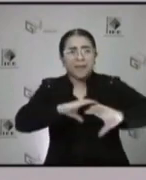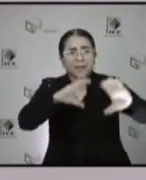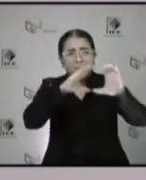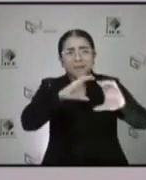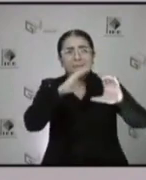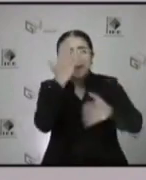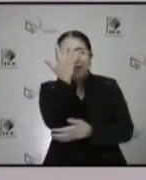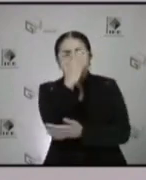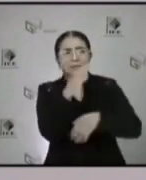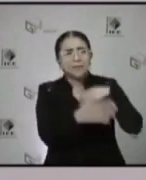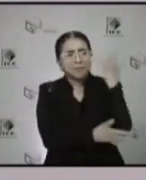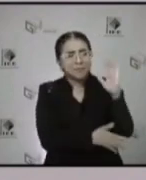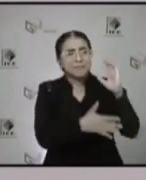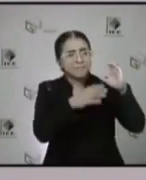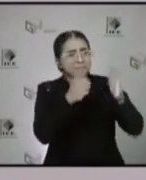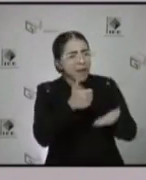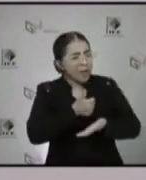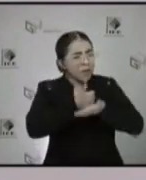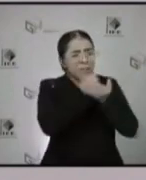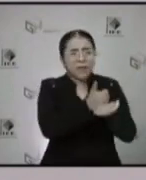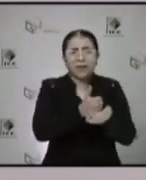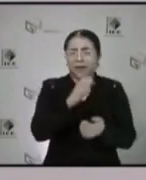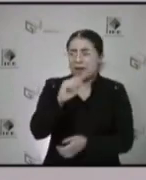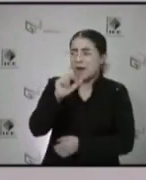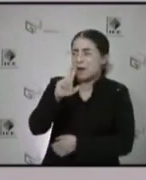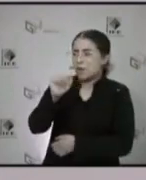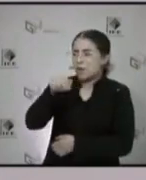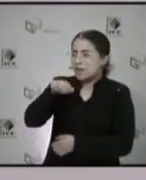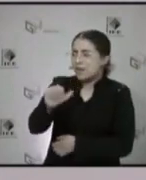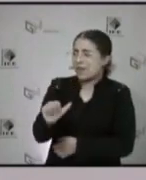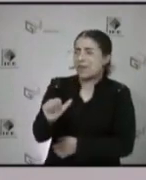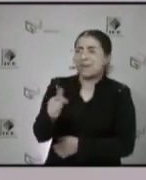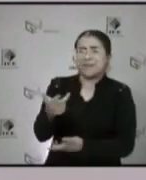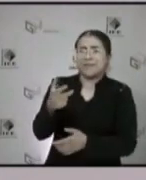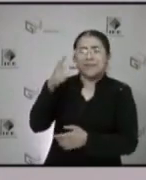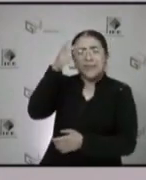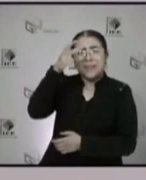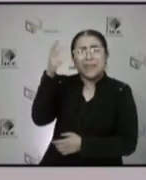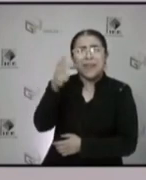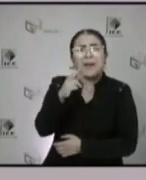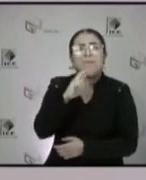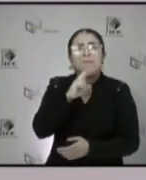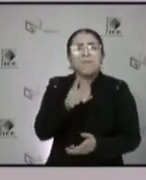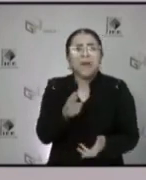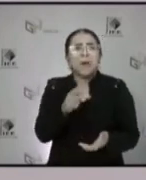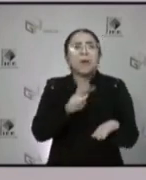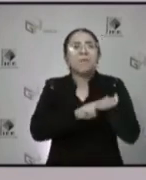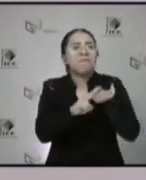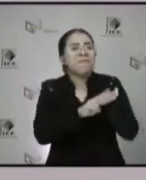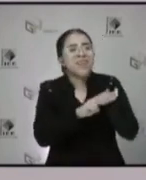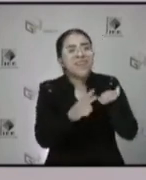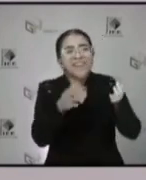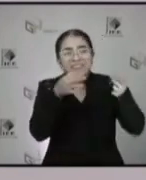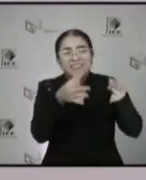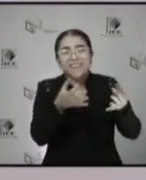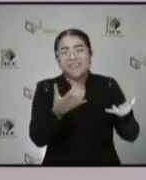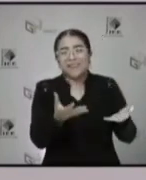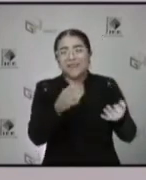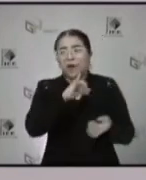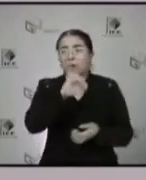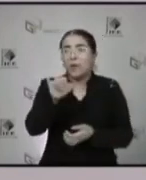ambiente. Carolina Hidalgo, mucho mejor si es verde.